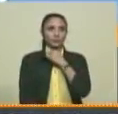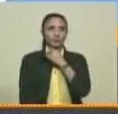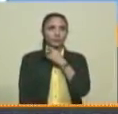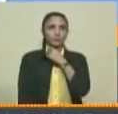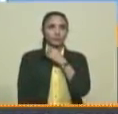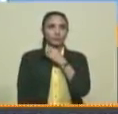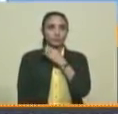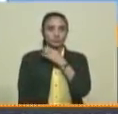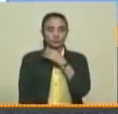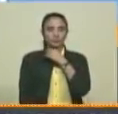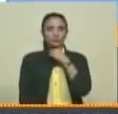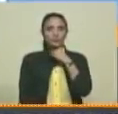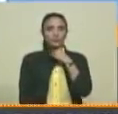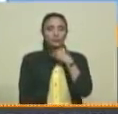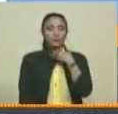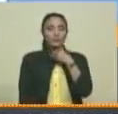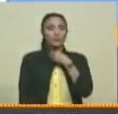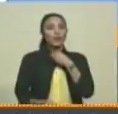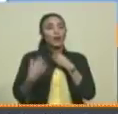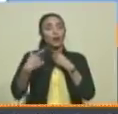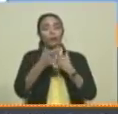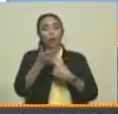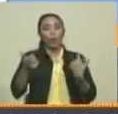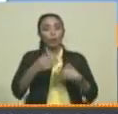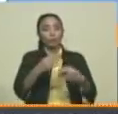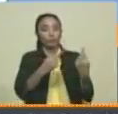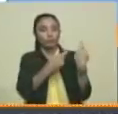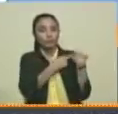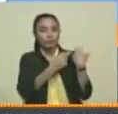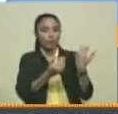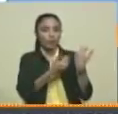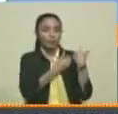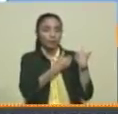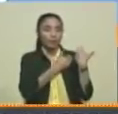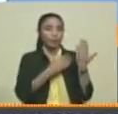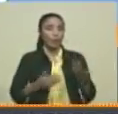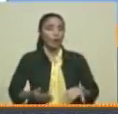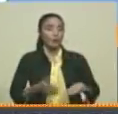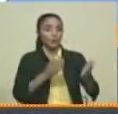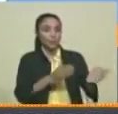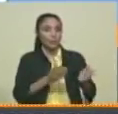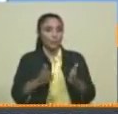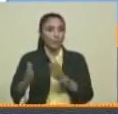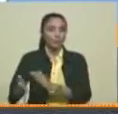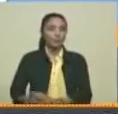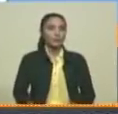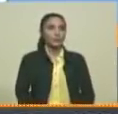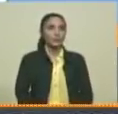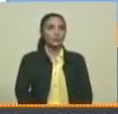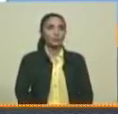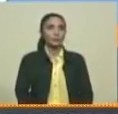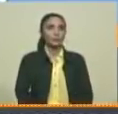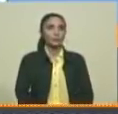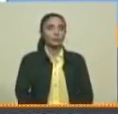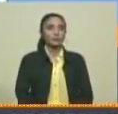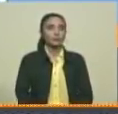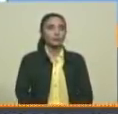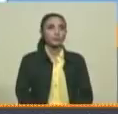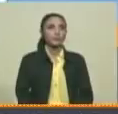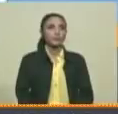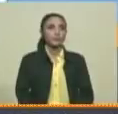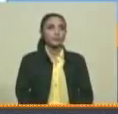si nos estamos comprometiendo a hacer aunque sea, como decía un amigo mío, man que sea,